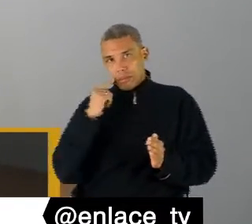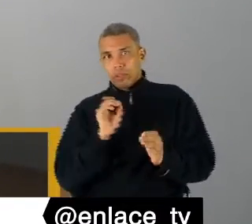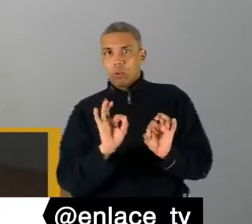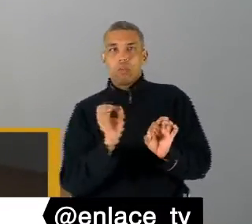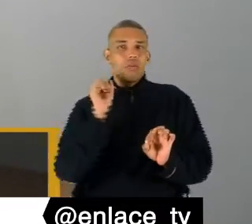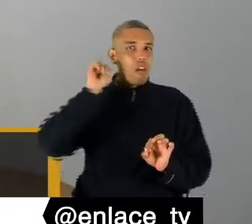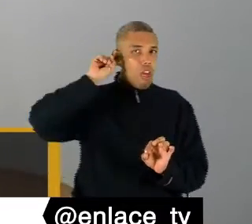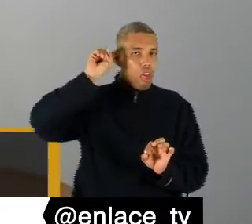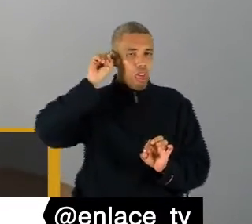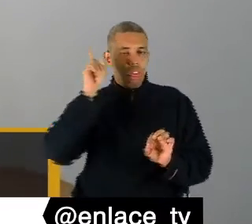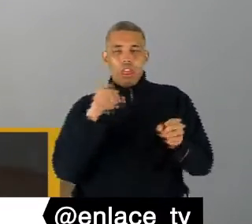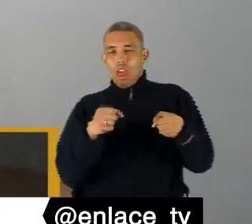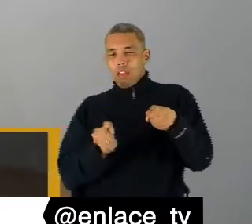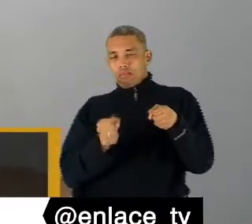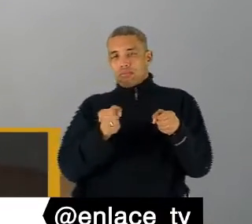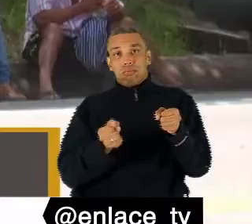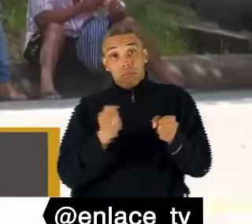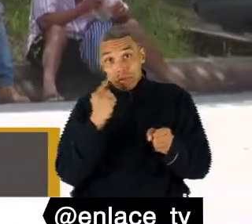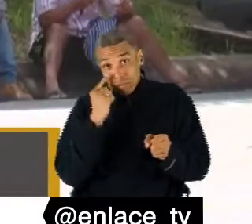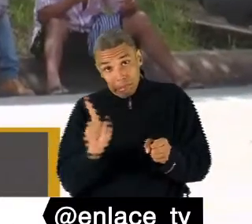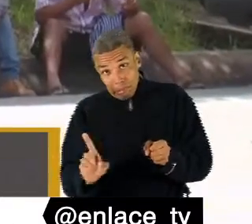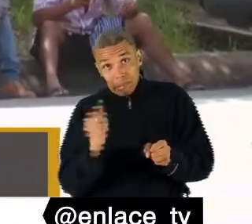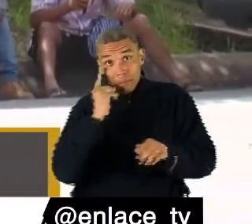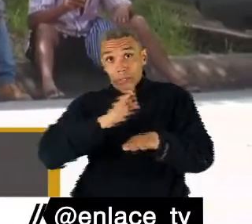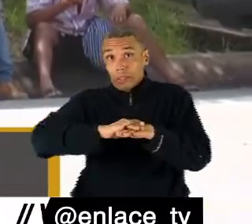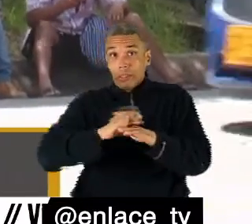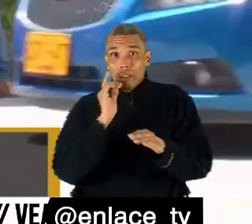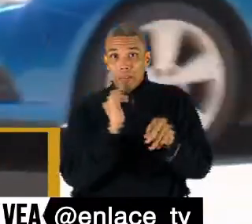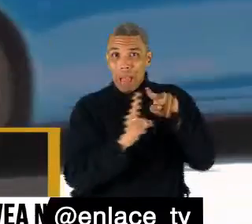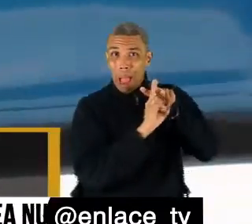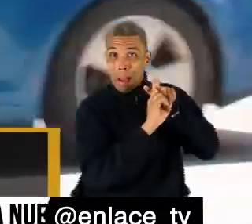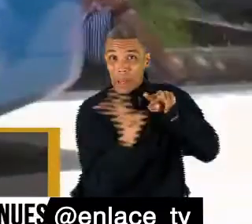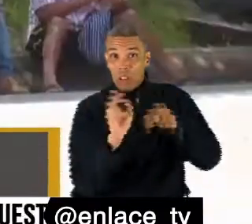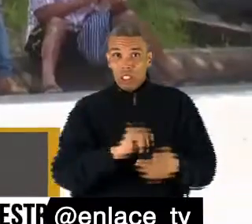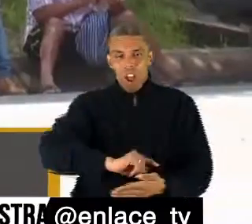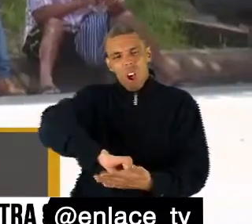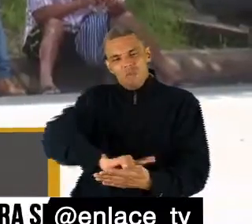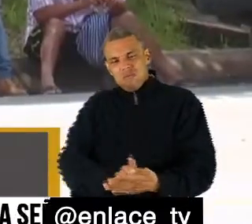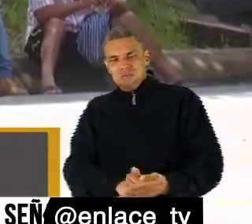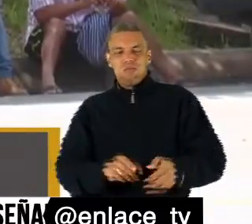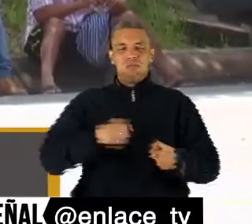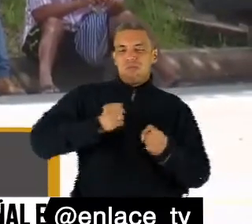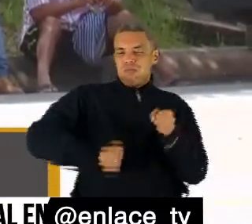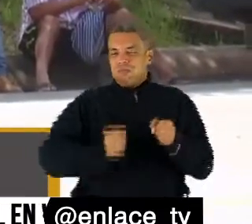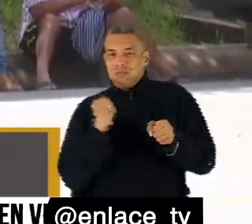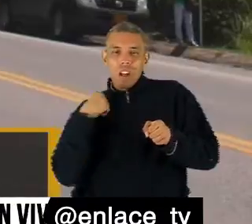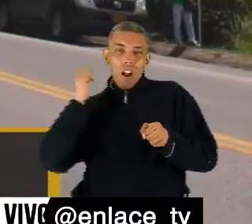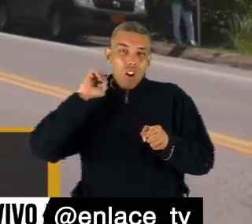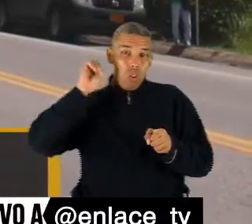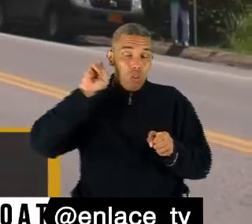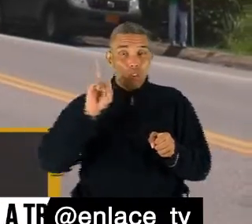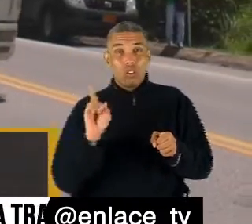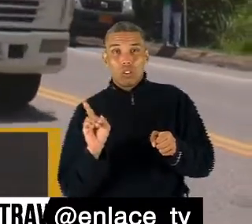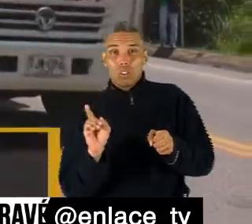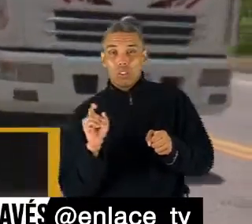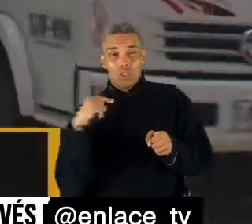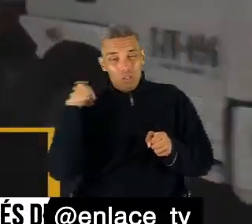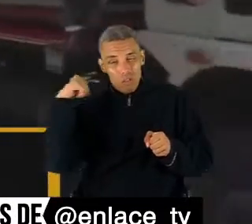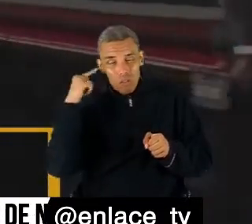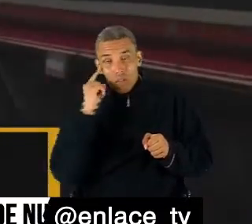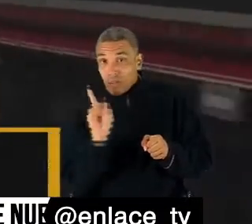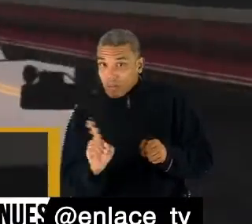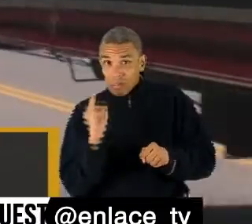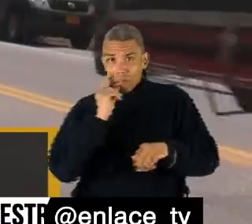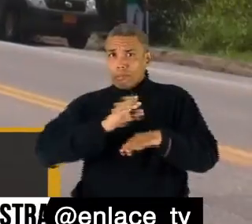estar dadas para no exceder los límites de velocidad establecidos. Pese a la minga campesina apostada en la vía a Bucaramanga, el tráfico fluye